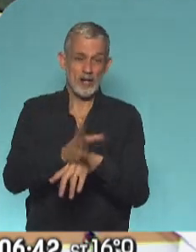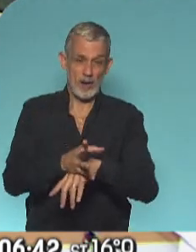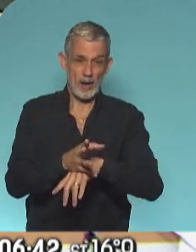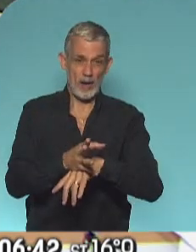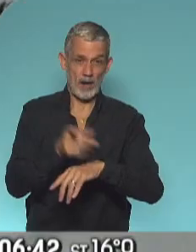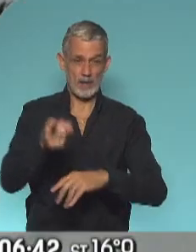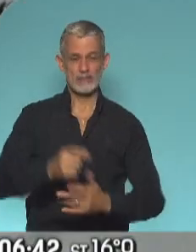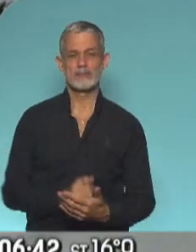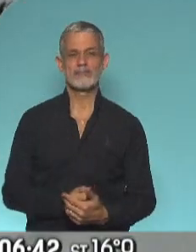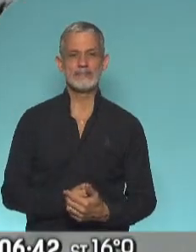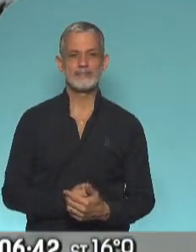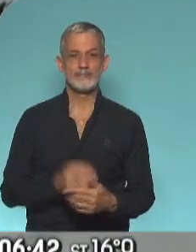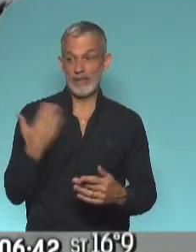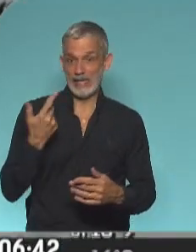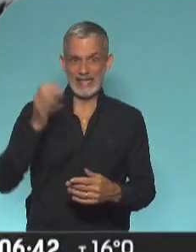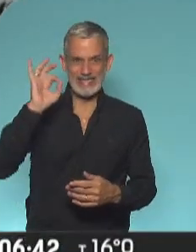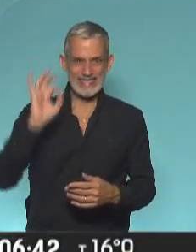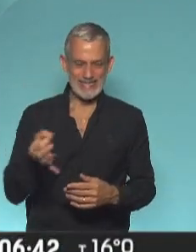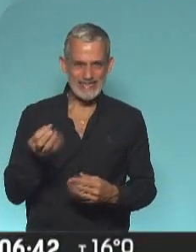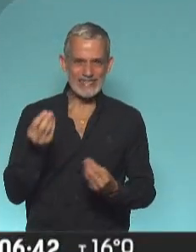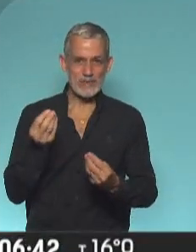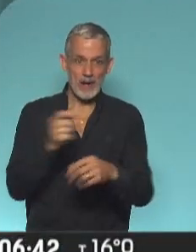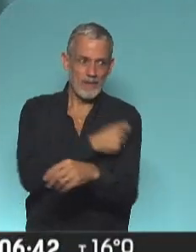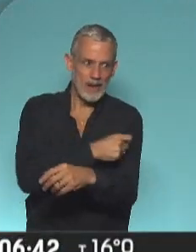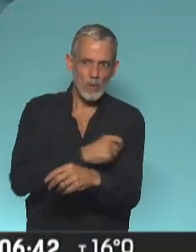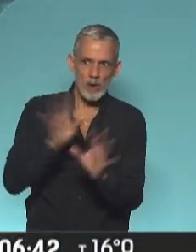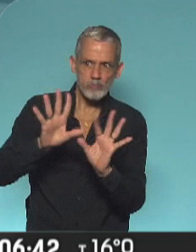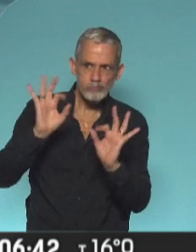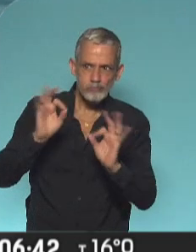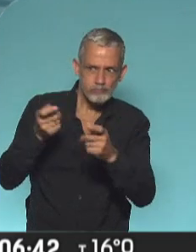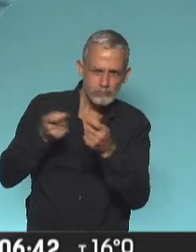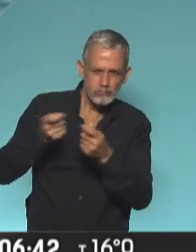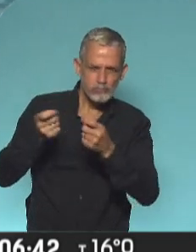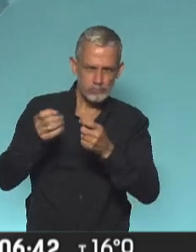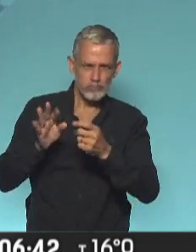COVID-19. Apenas esté alguna vacuna, pues se está negociando con